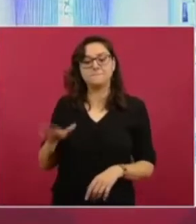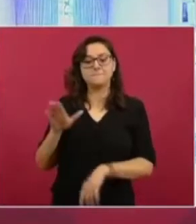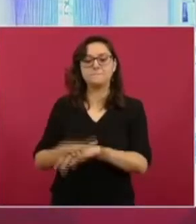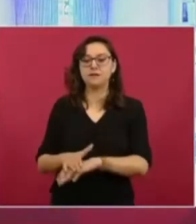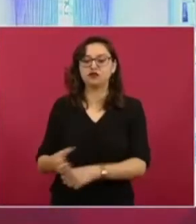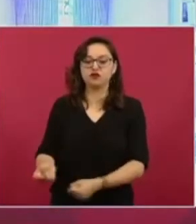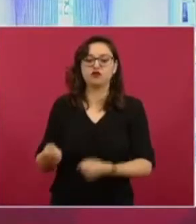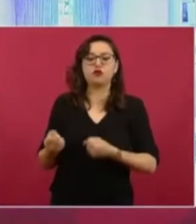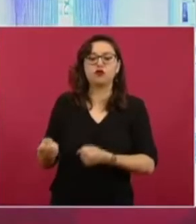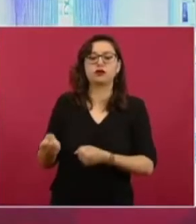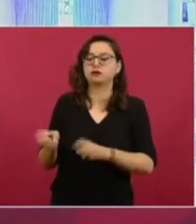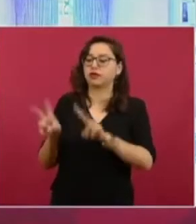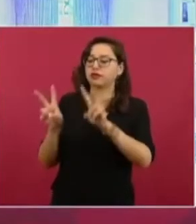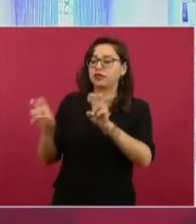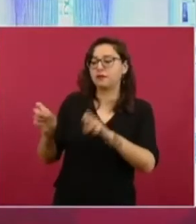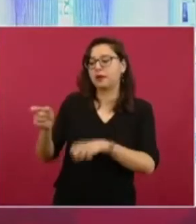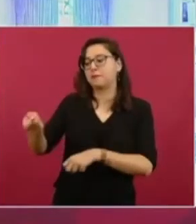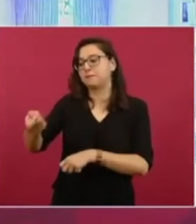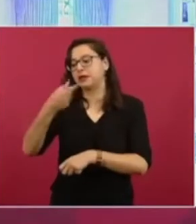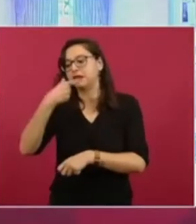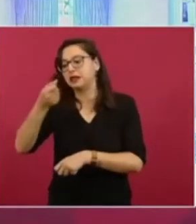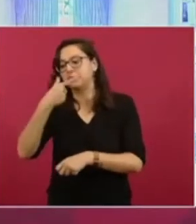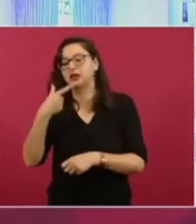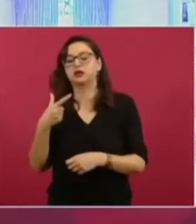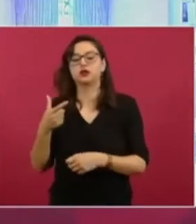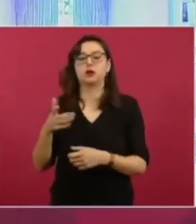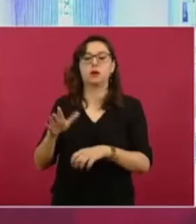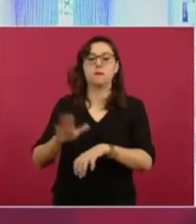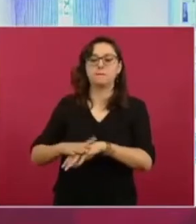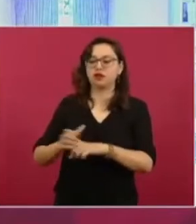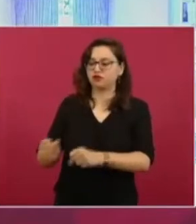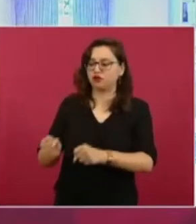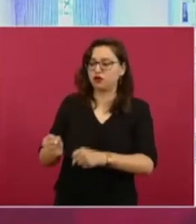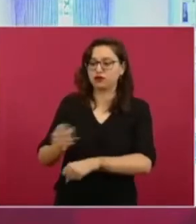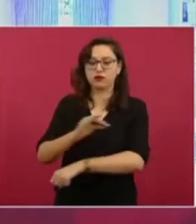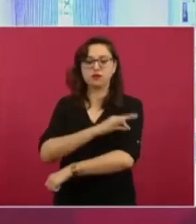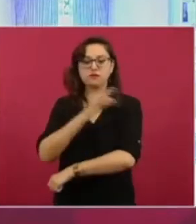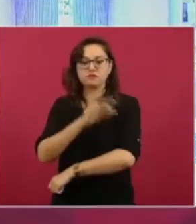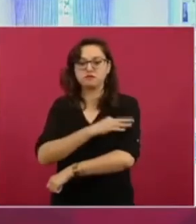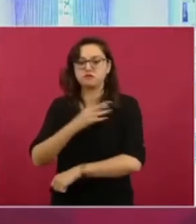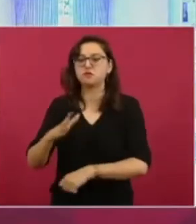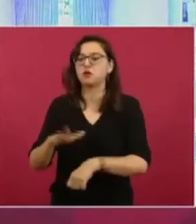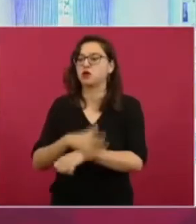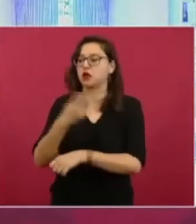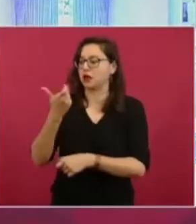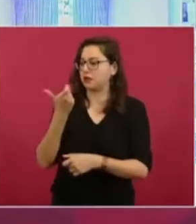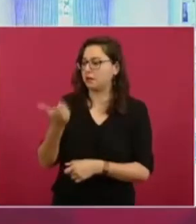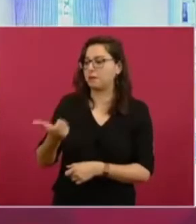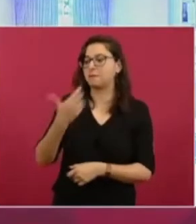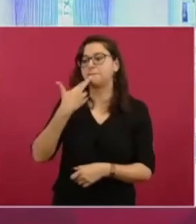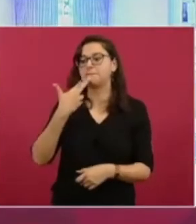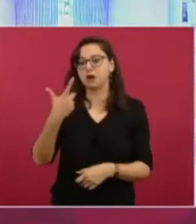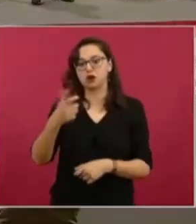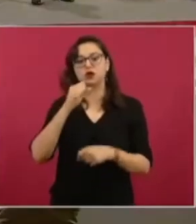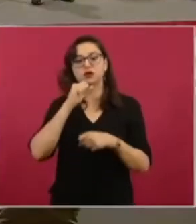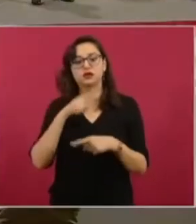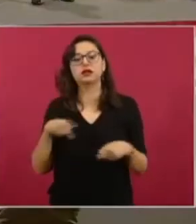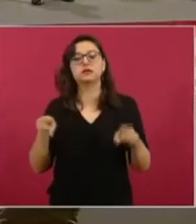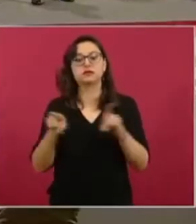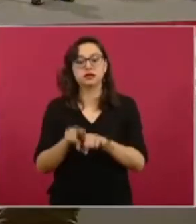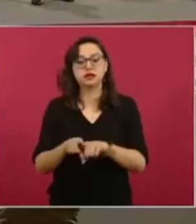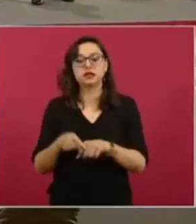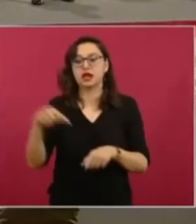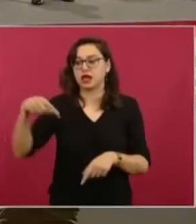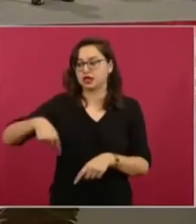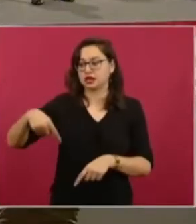que puede apoyarnos para garantizar abasto de medicamentos, mejores precios y que tengamos producción de vacunas